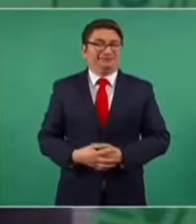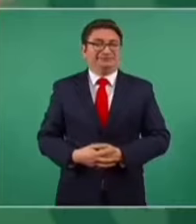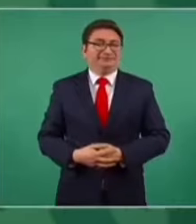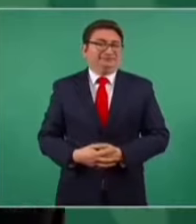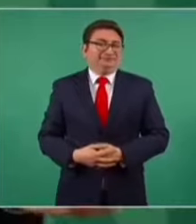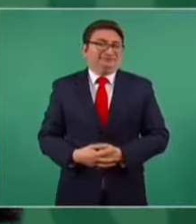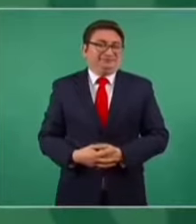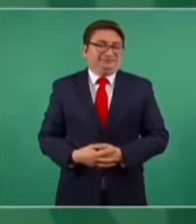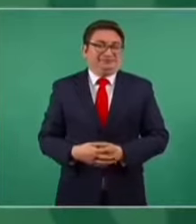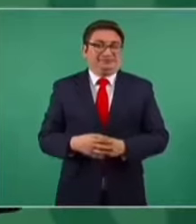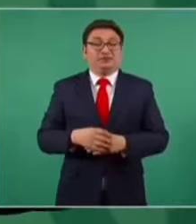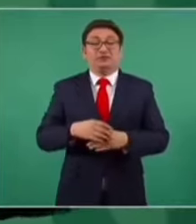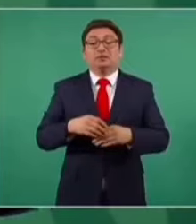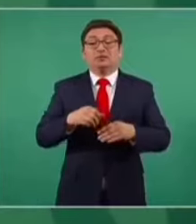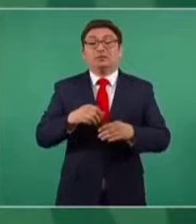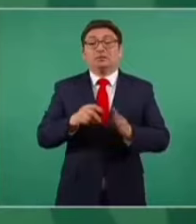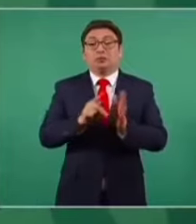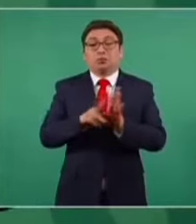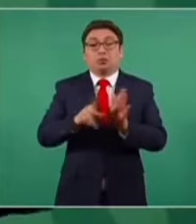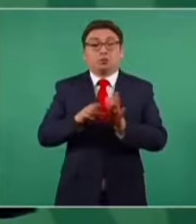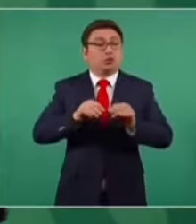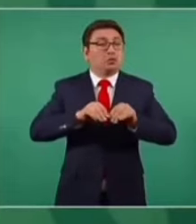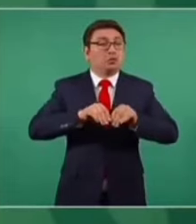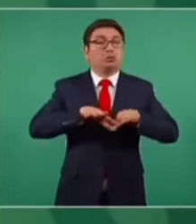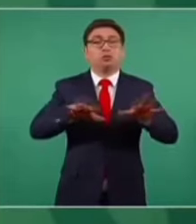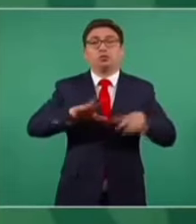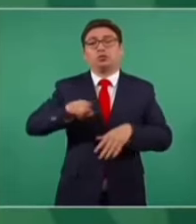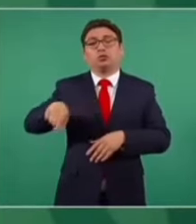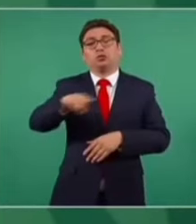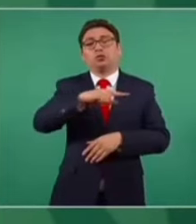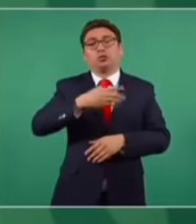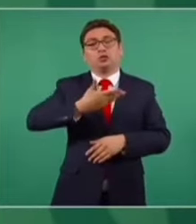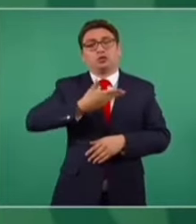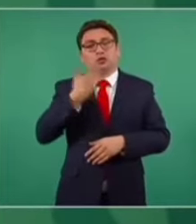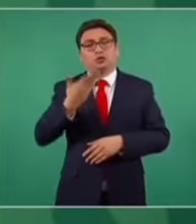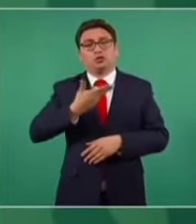los medios de comunicación convencionales,